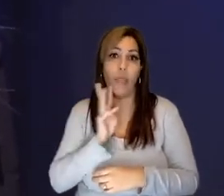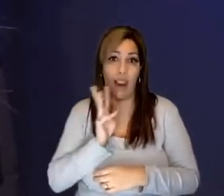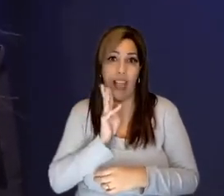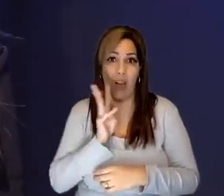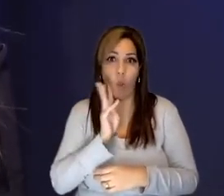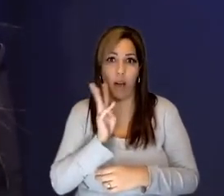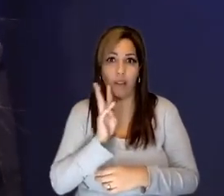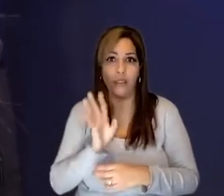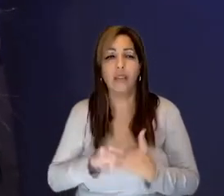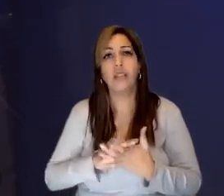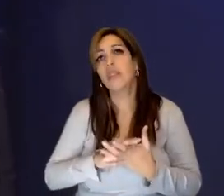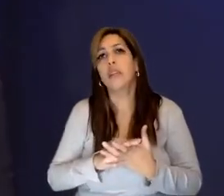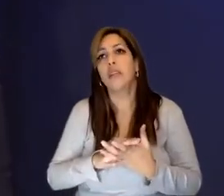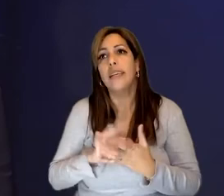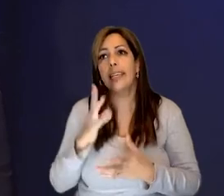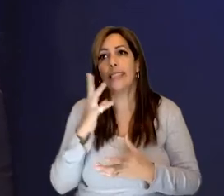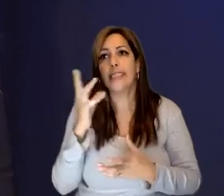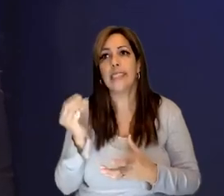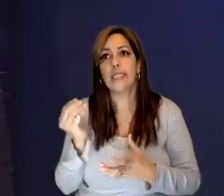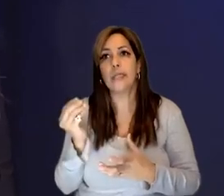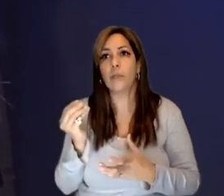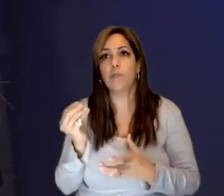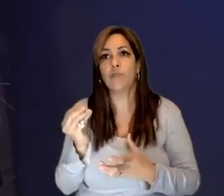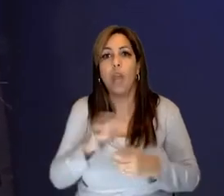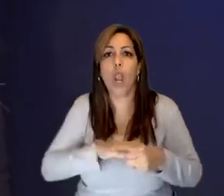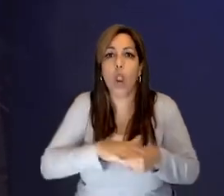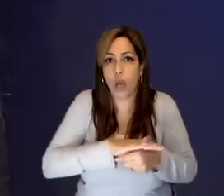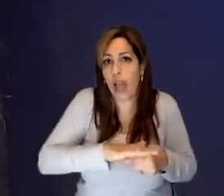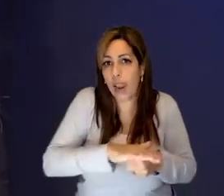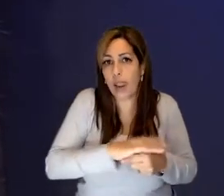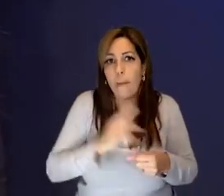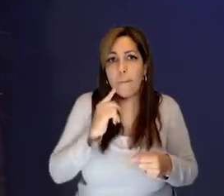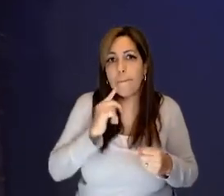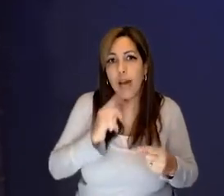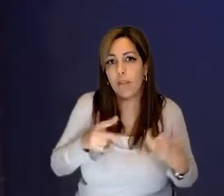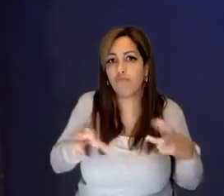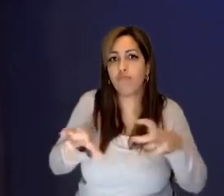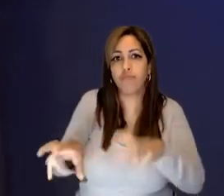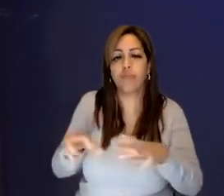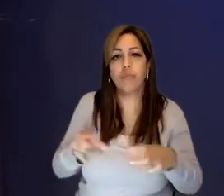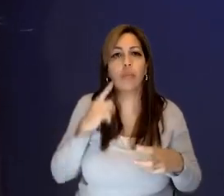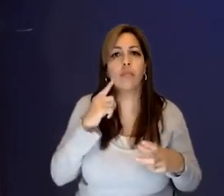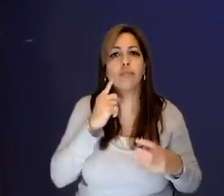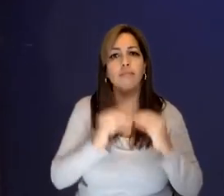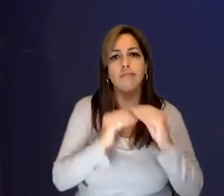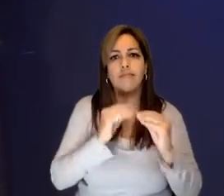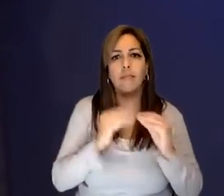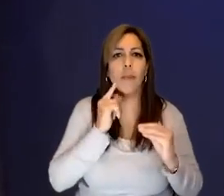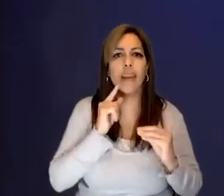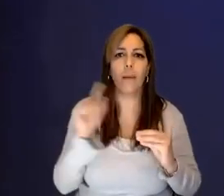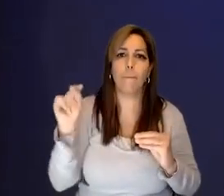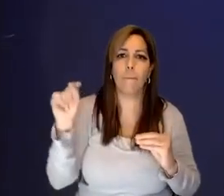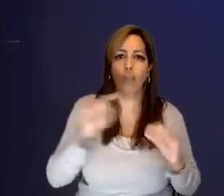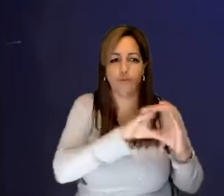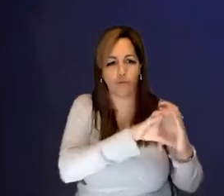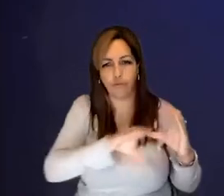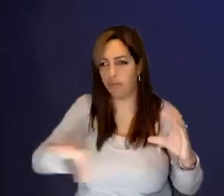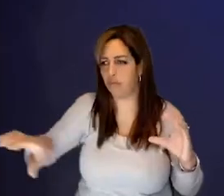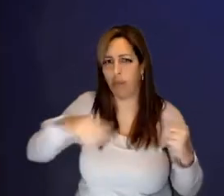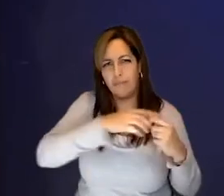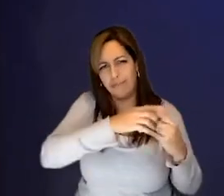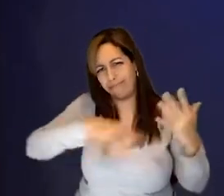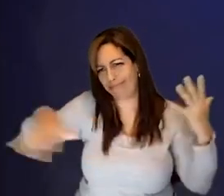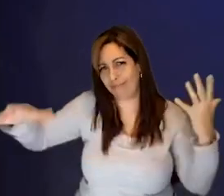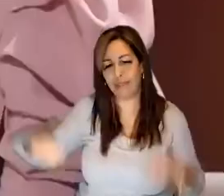de agua potable. Okay. Y fuentes, ¿verdad?, de fondos locales para el sistema sanitario. O sea que es una combinación de fondos federales con fondos